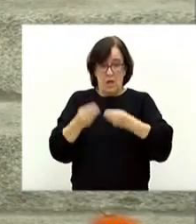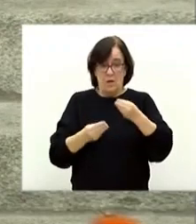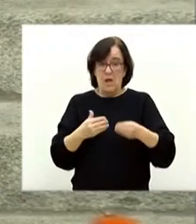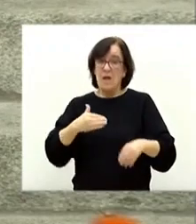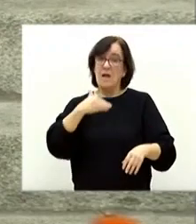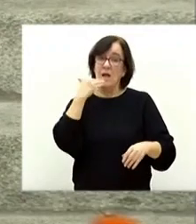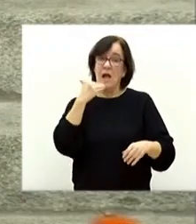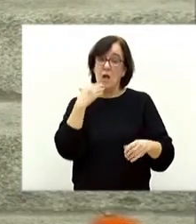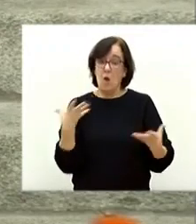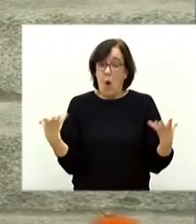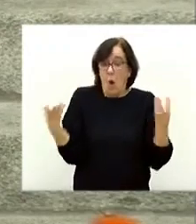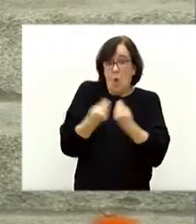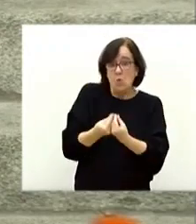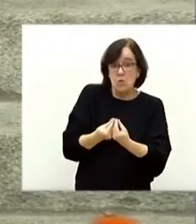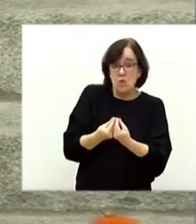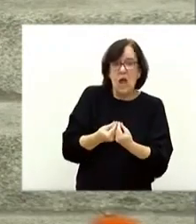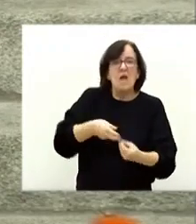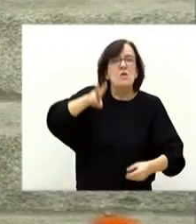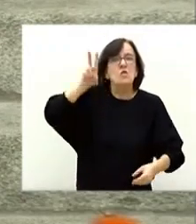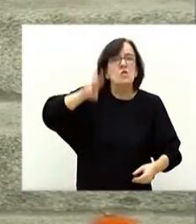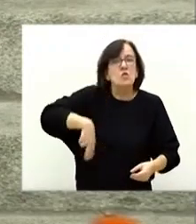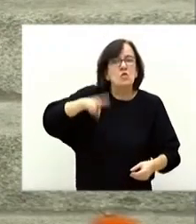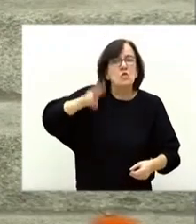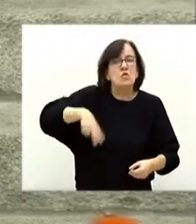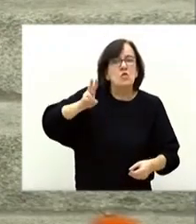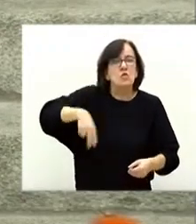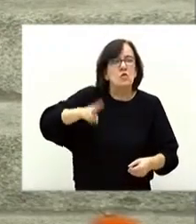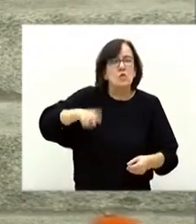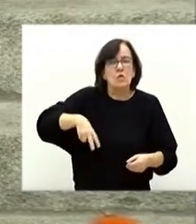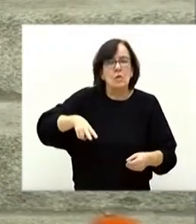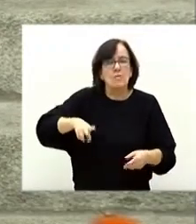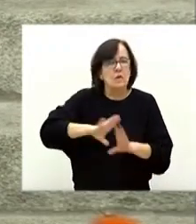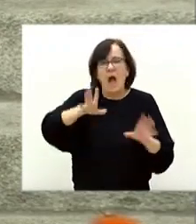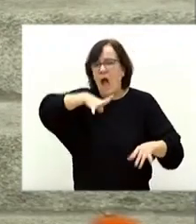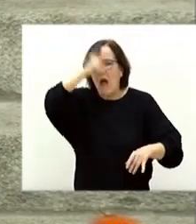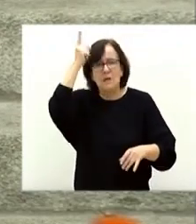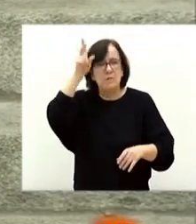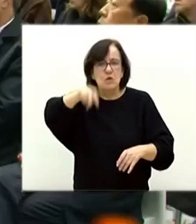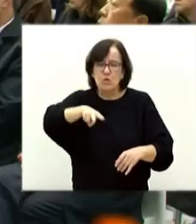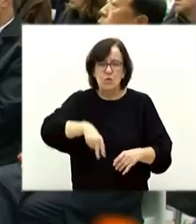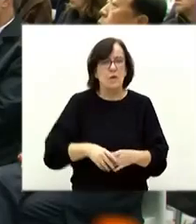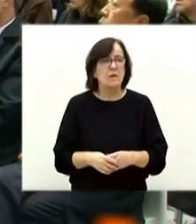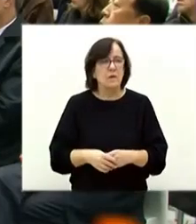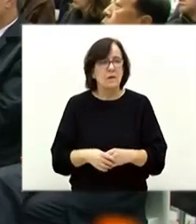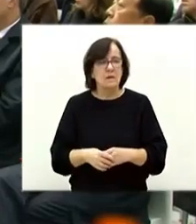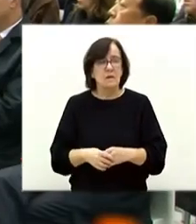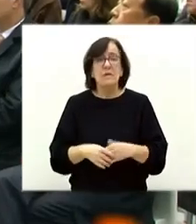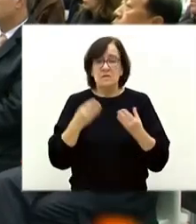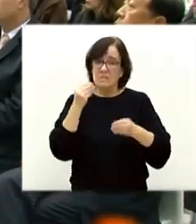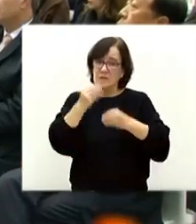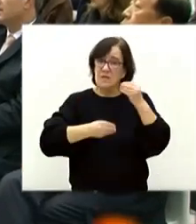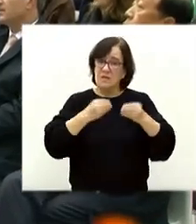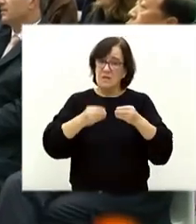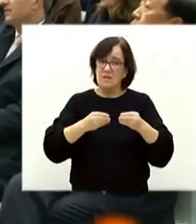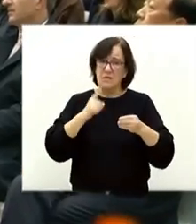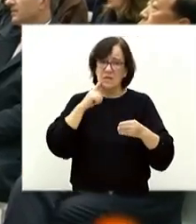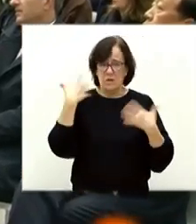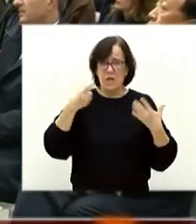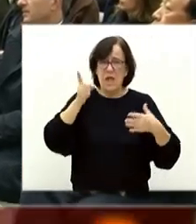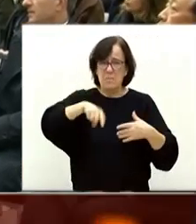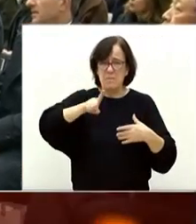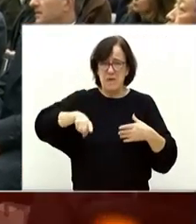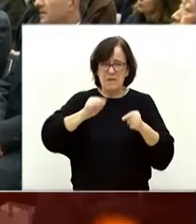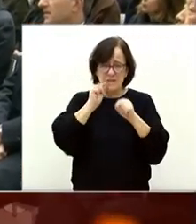algo juntos, nunca nos hemos arrepentido. Así lo hicimos durante los duros meses